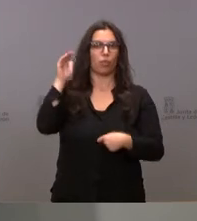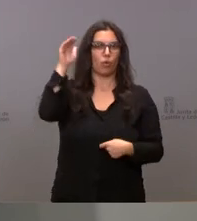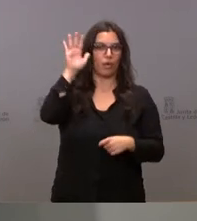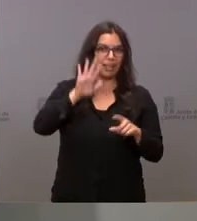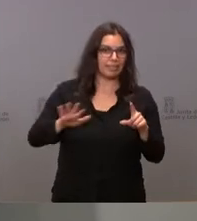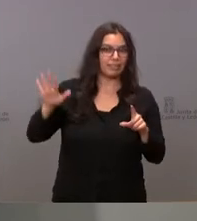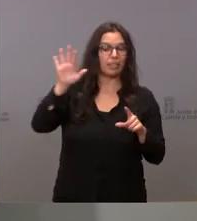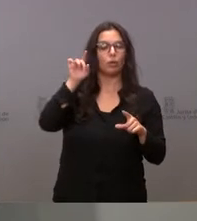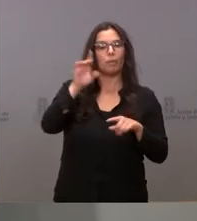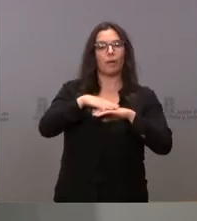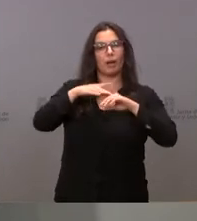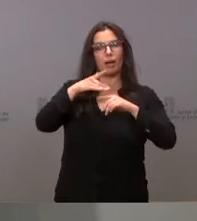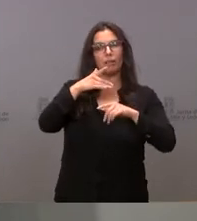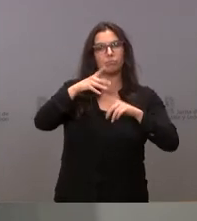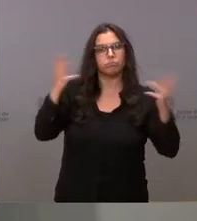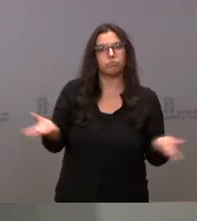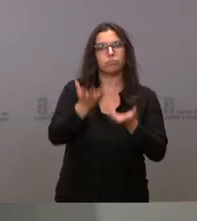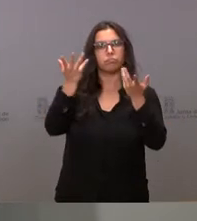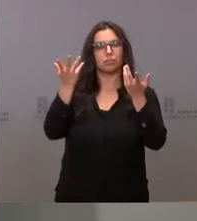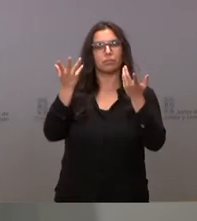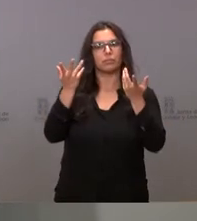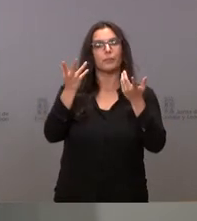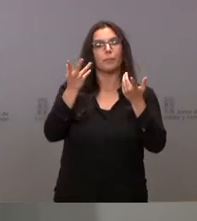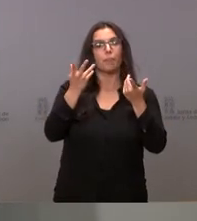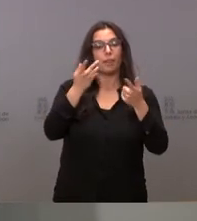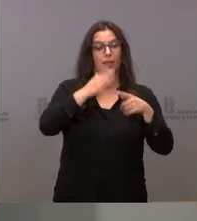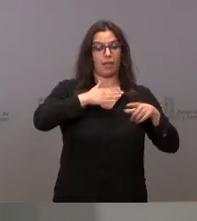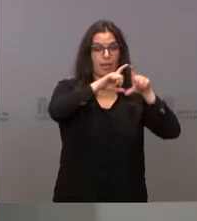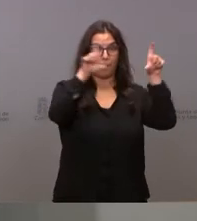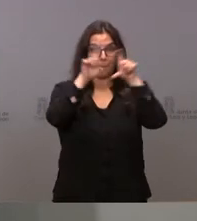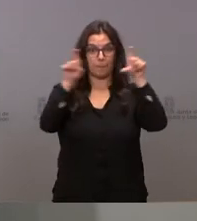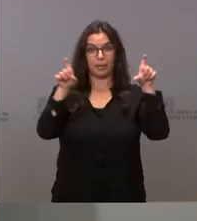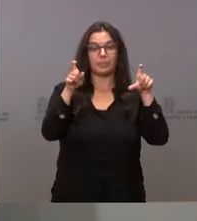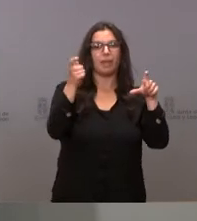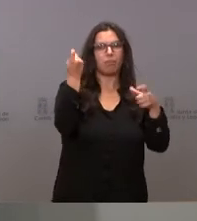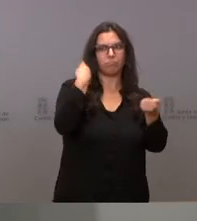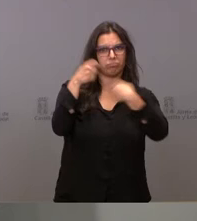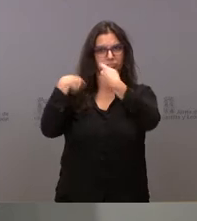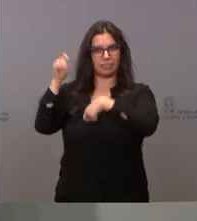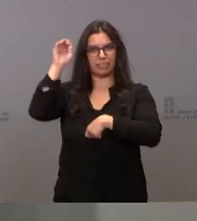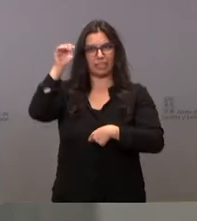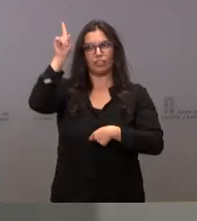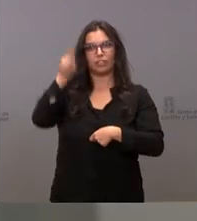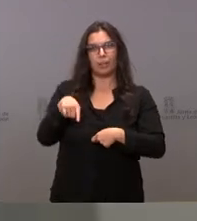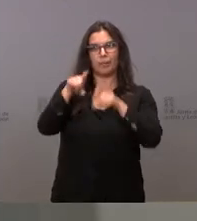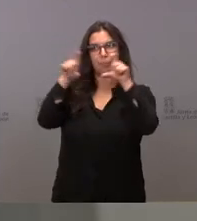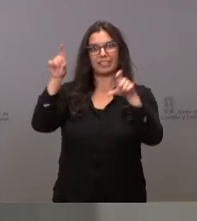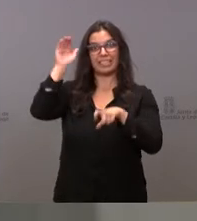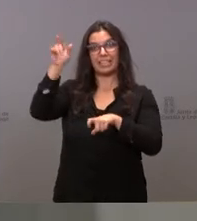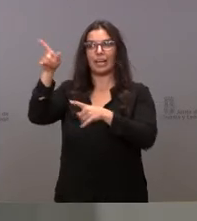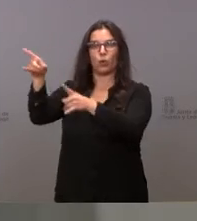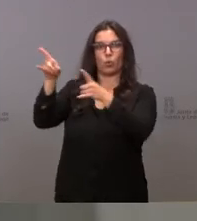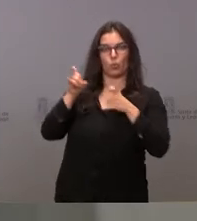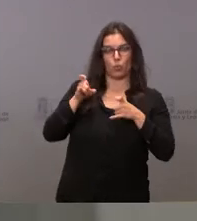y fomentar la internacionalización de nuestras empresas y la captación de inversión extranjera también